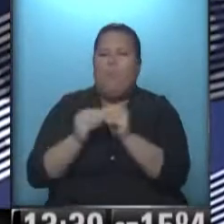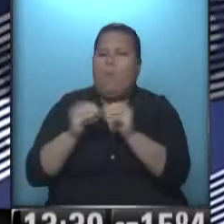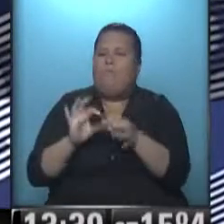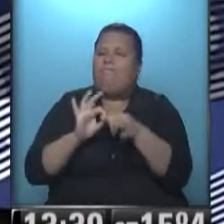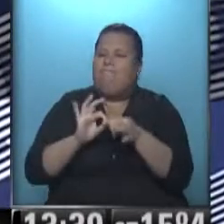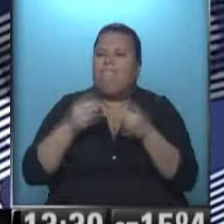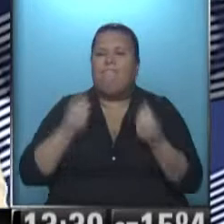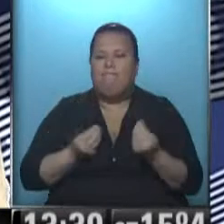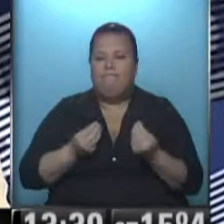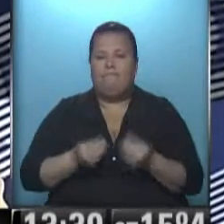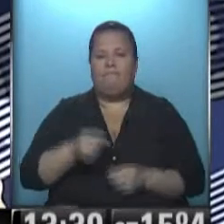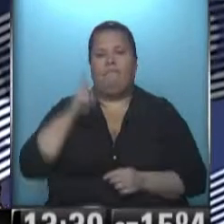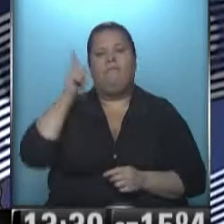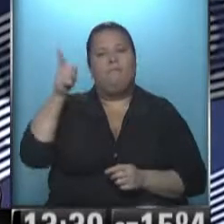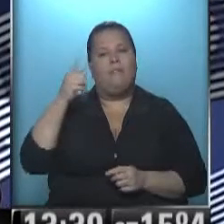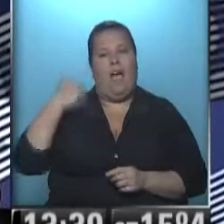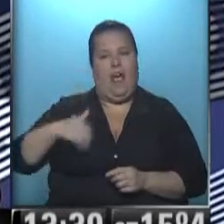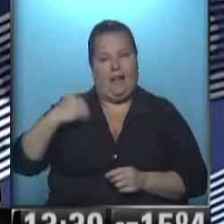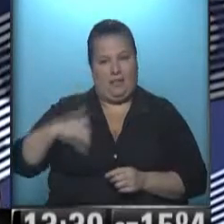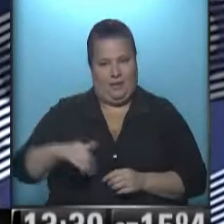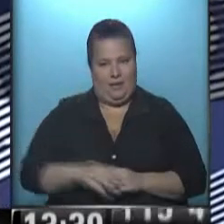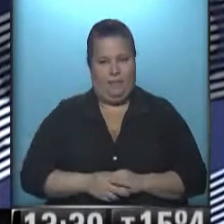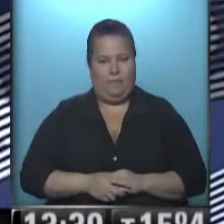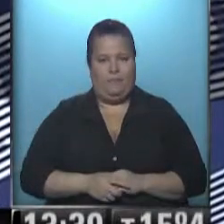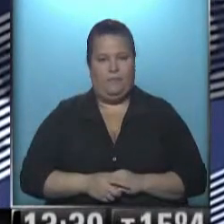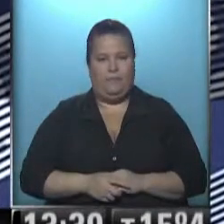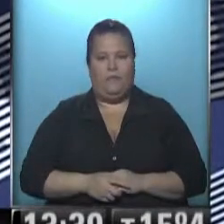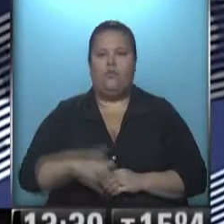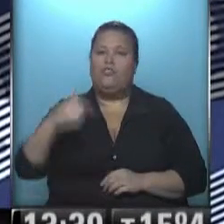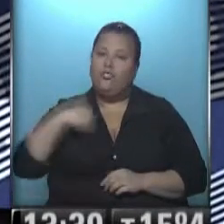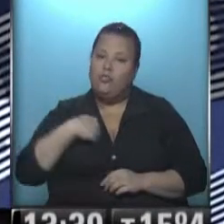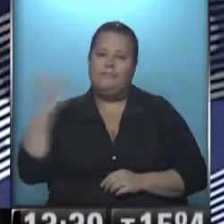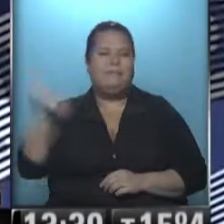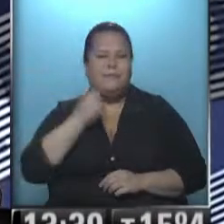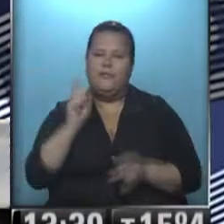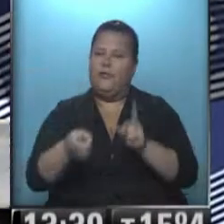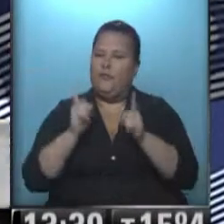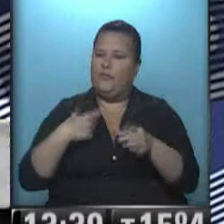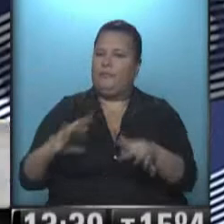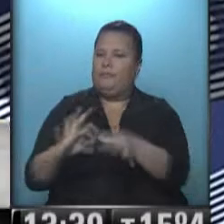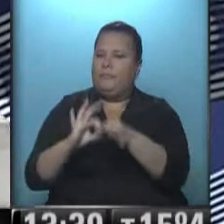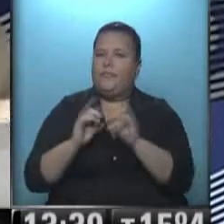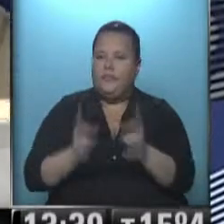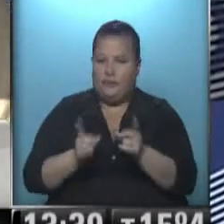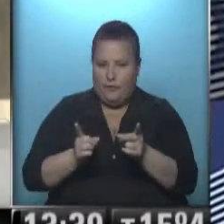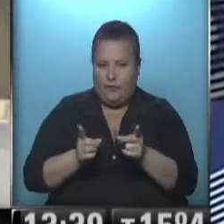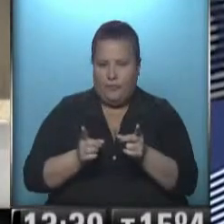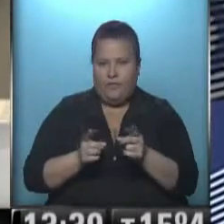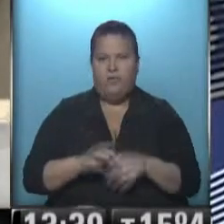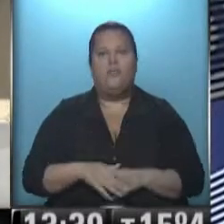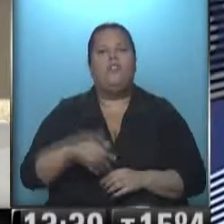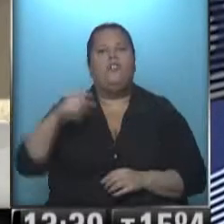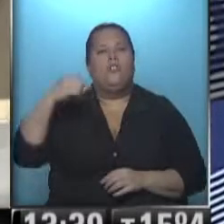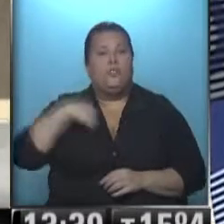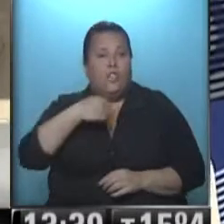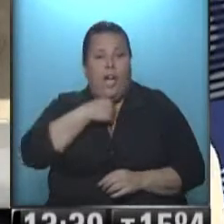muito amiga com a República Argentina. Eu pretendo manter essa relação e acredito que não